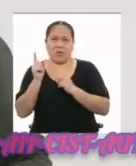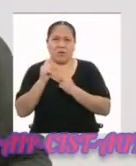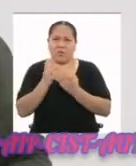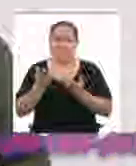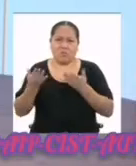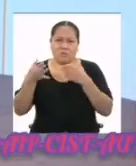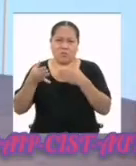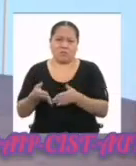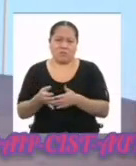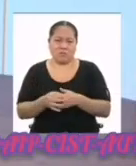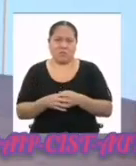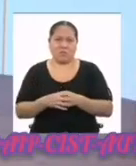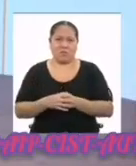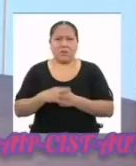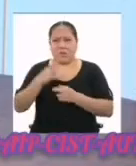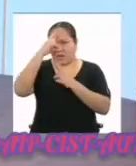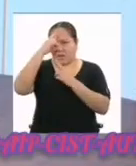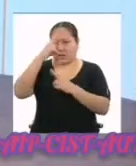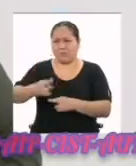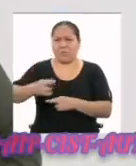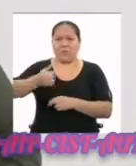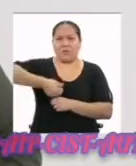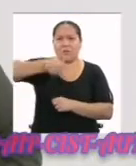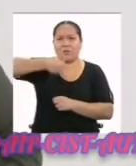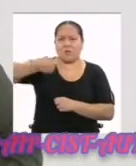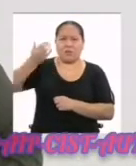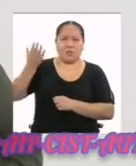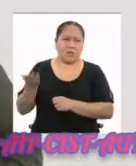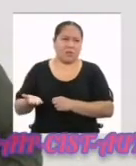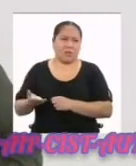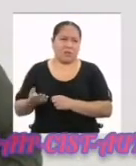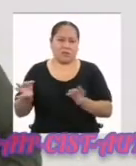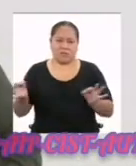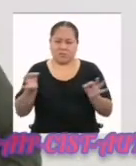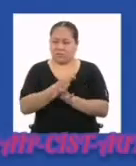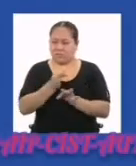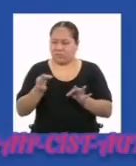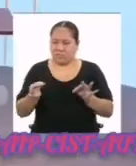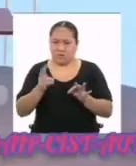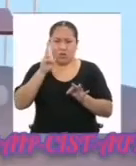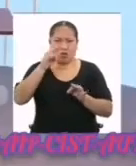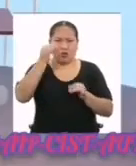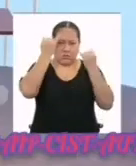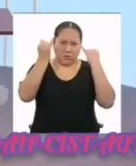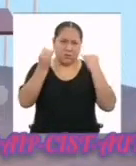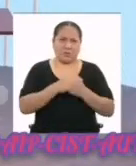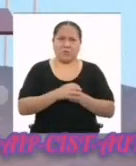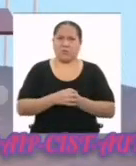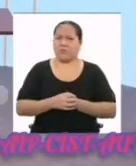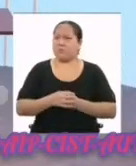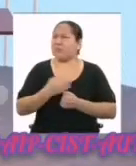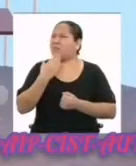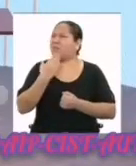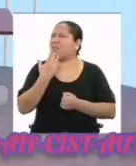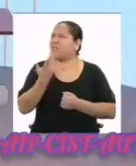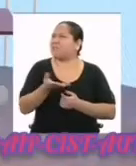materia del reglamento, el respeto a la autoridad. Esa es una digresión. ¿Pero a quién se le hubiera ocurrido